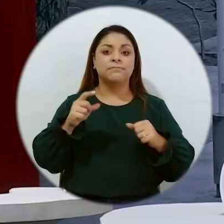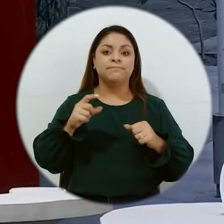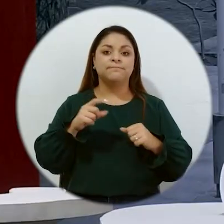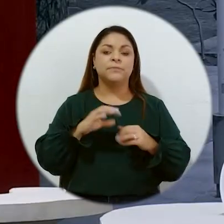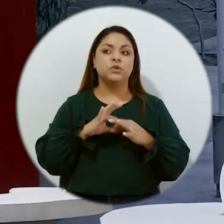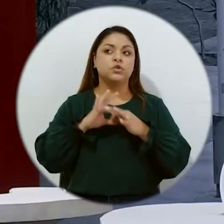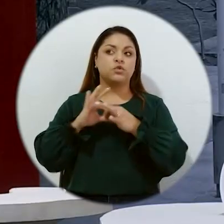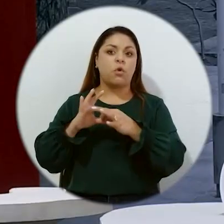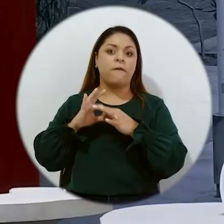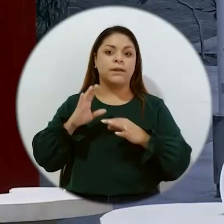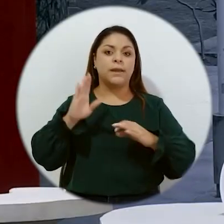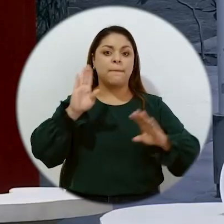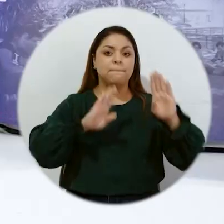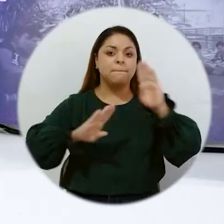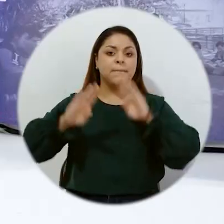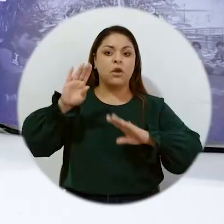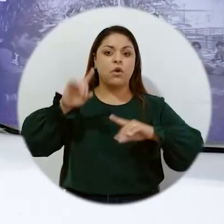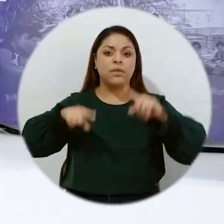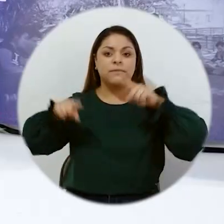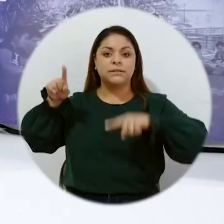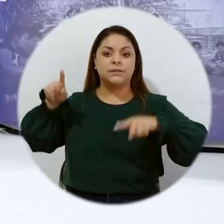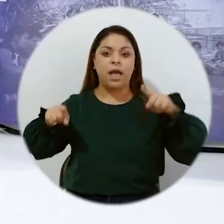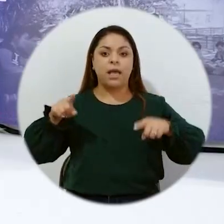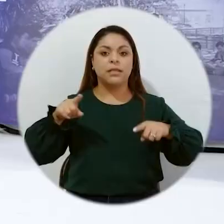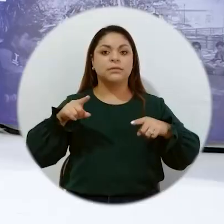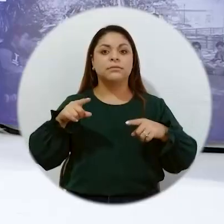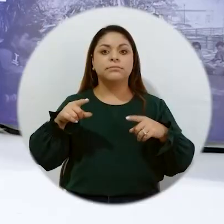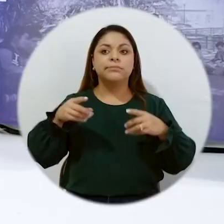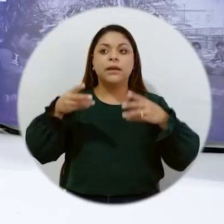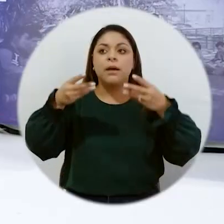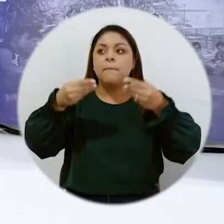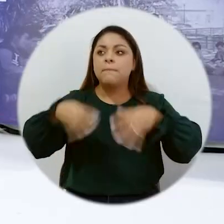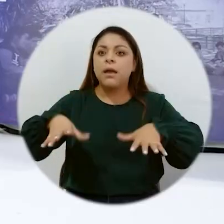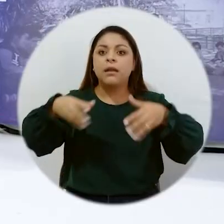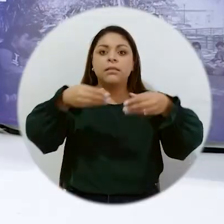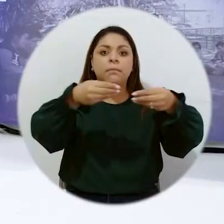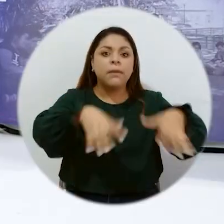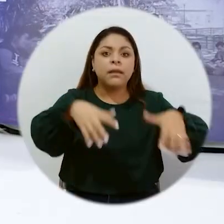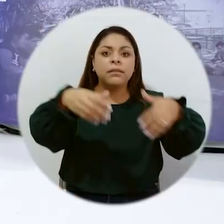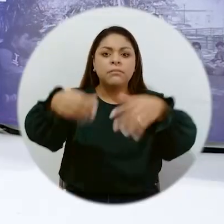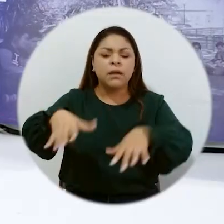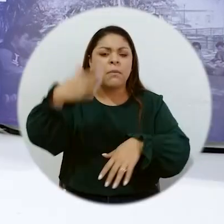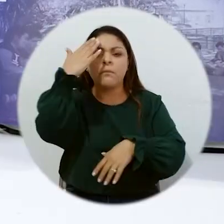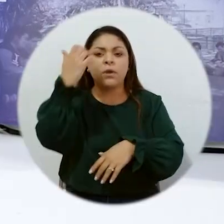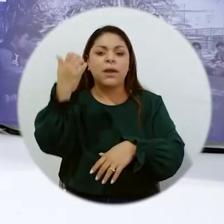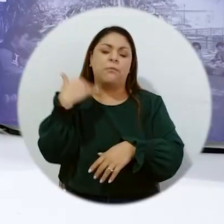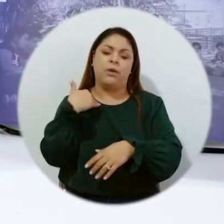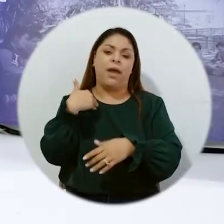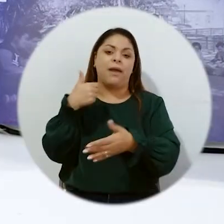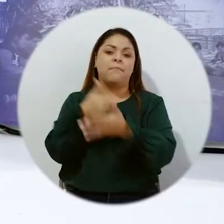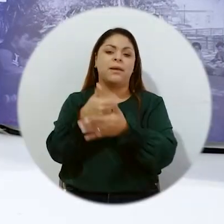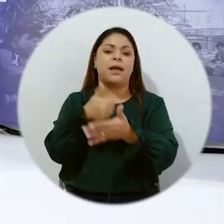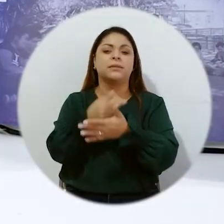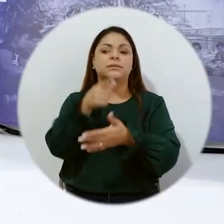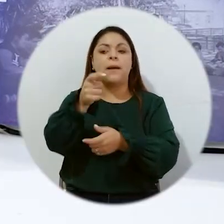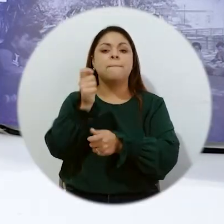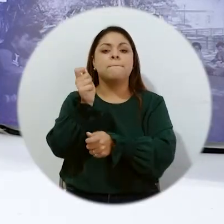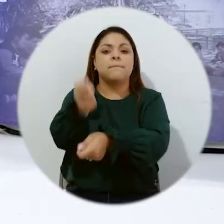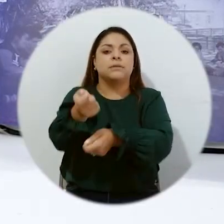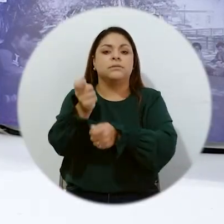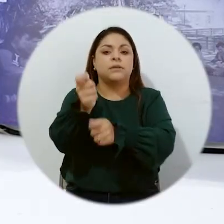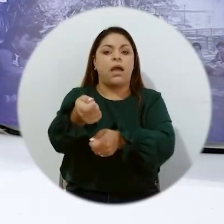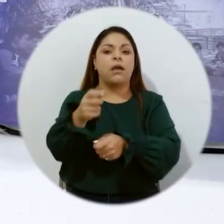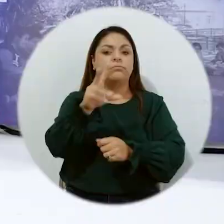términos de biodiversidad y la amenaza, ¿verdad?, la pérdida de la biodiversidad es la pesca